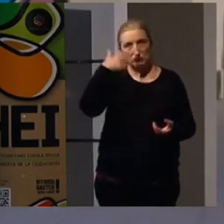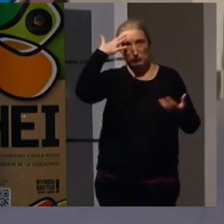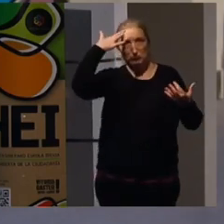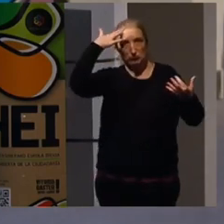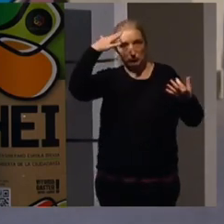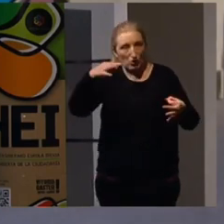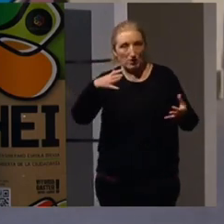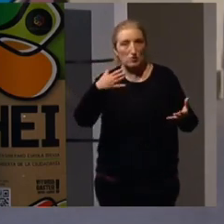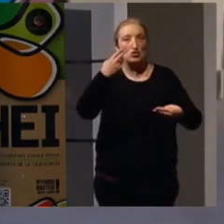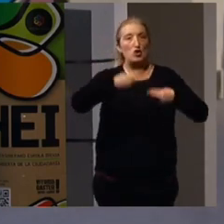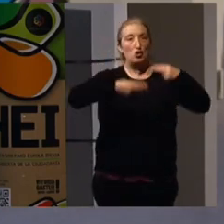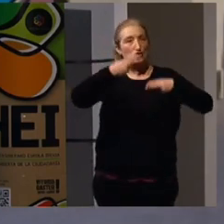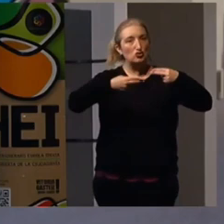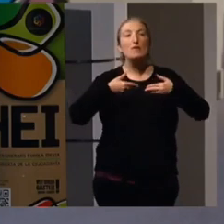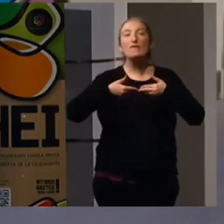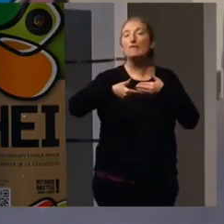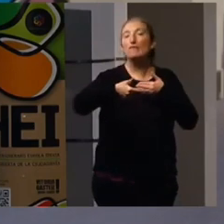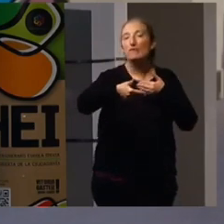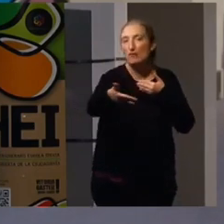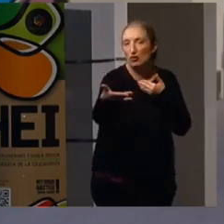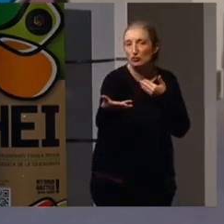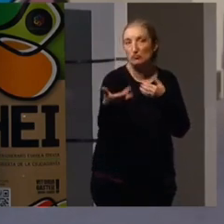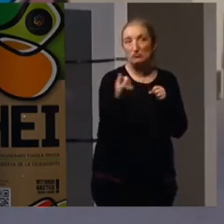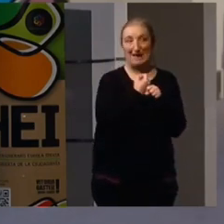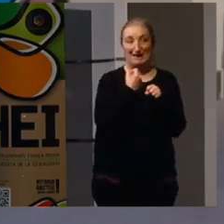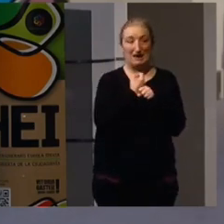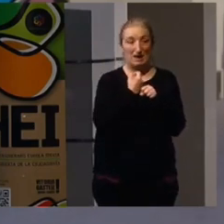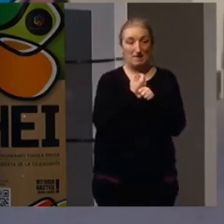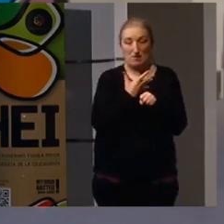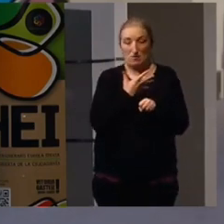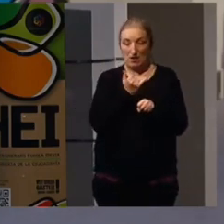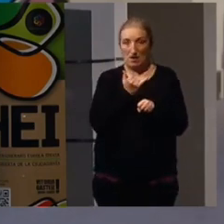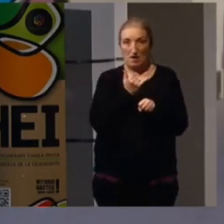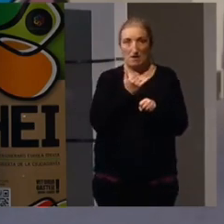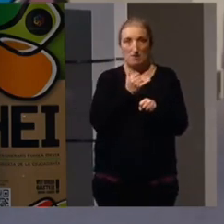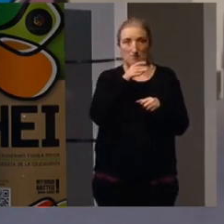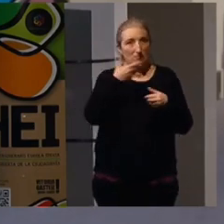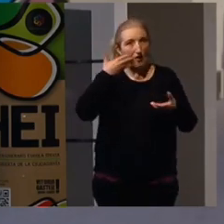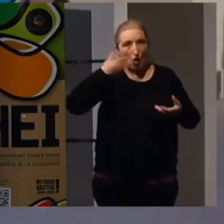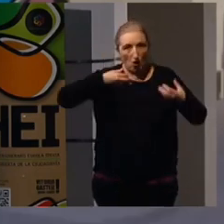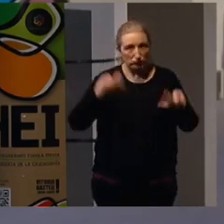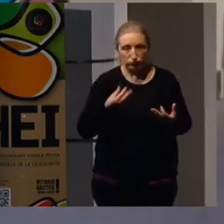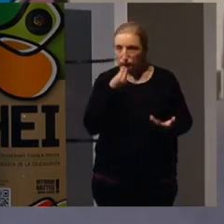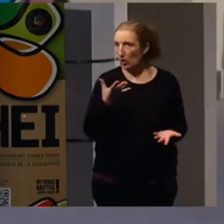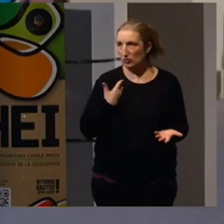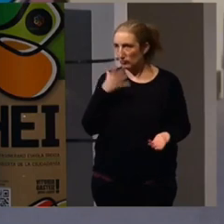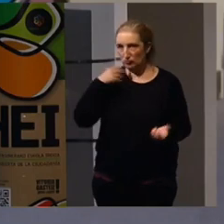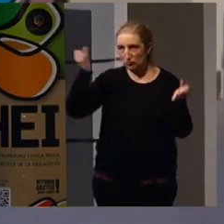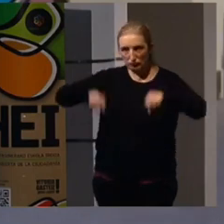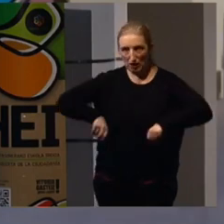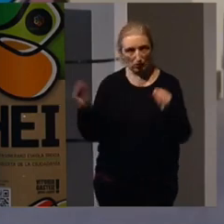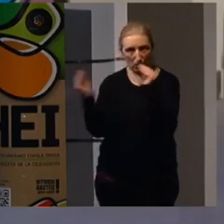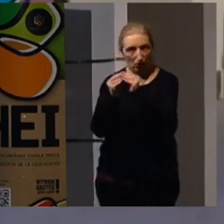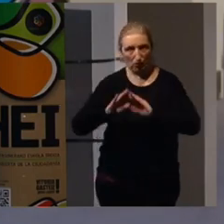razonable, intentar construir un futuro en el cual el trabajo que haya vuelva a ser un trabajo en condiciones dignas. Yo eso lo compro, pero